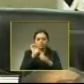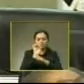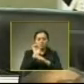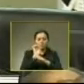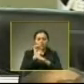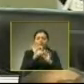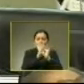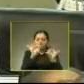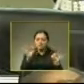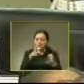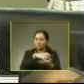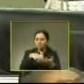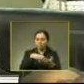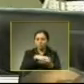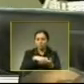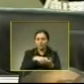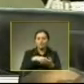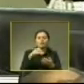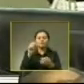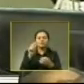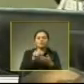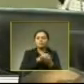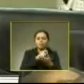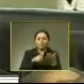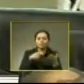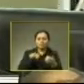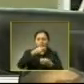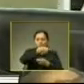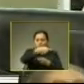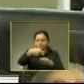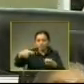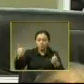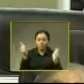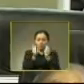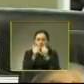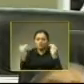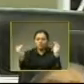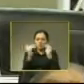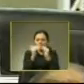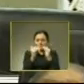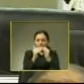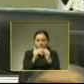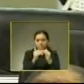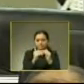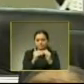sin embargo, tampoco ha sido distribuido con equidad para todos.